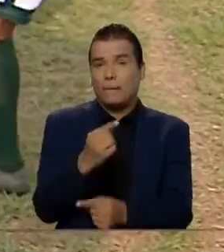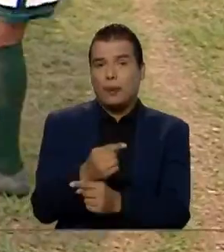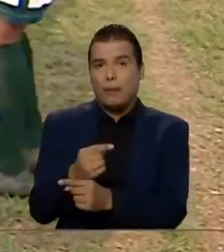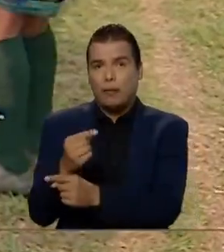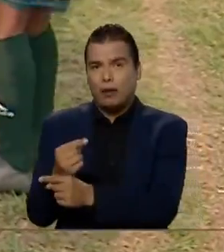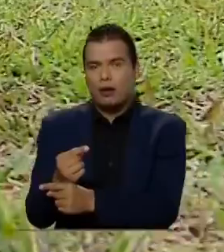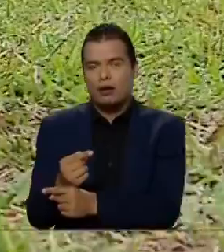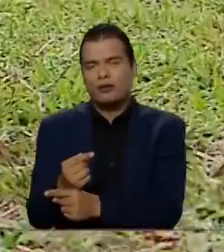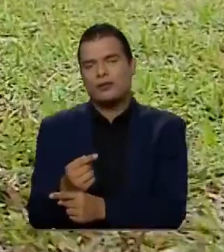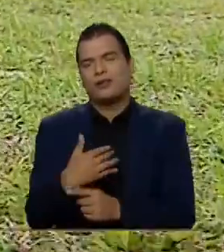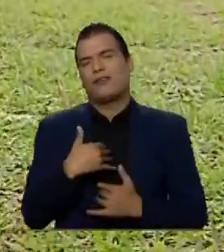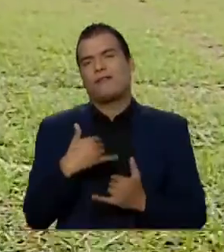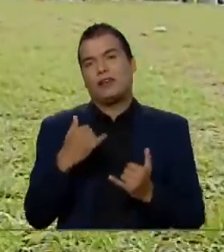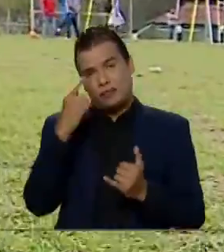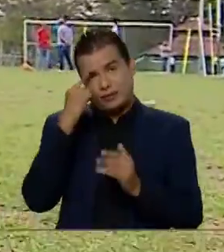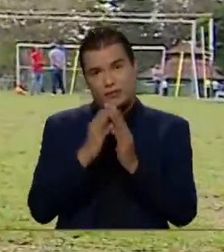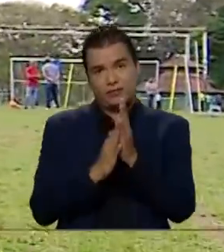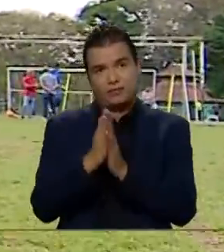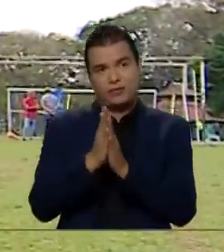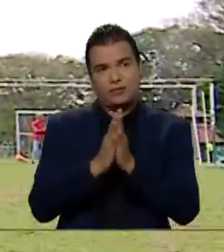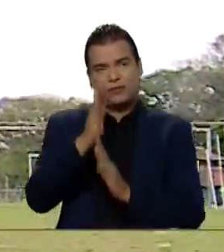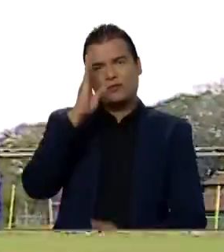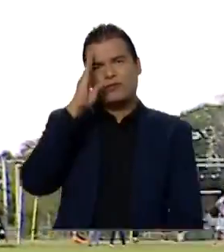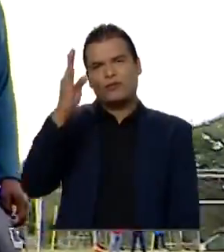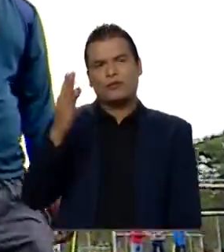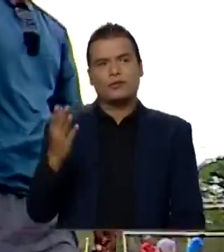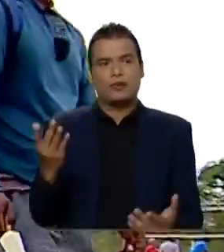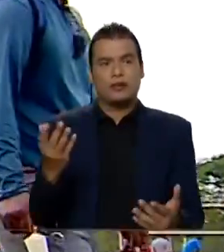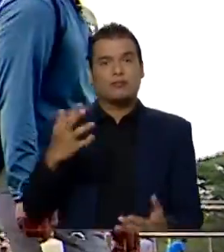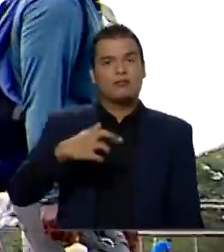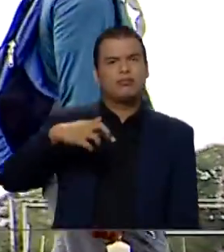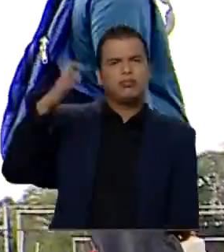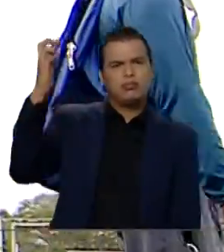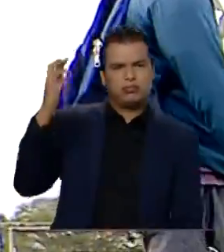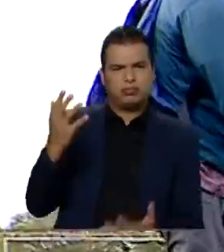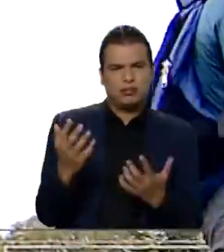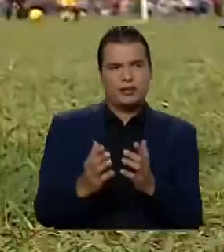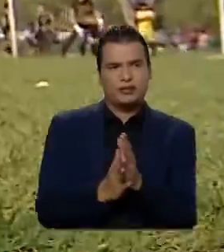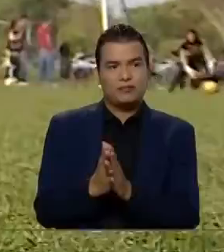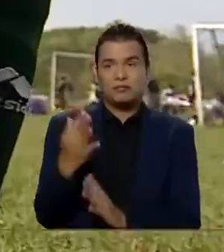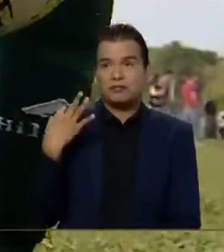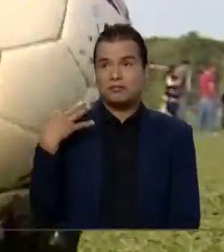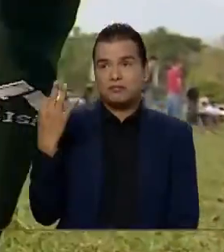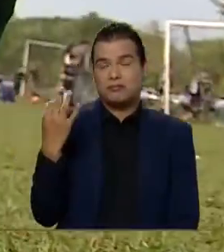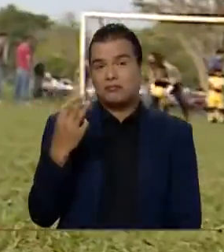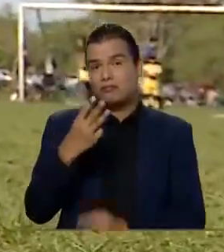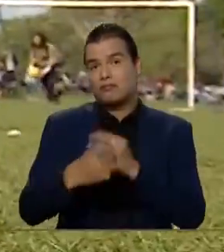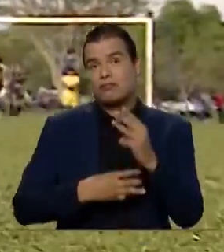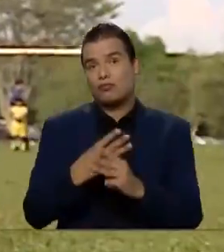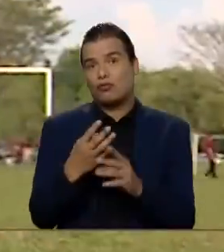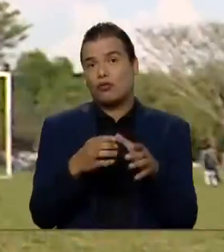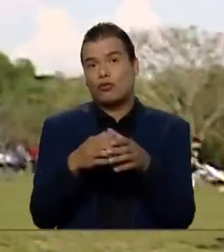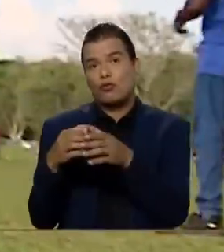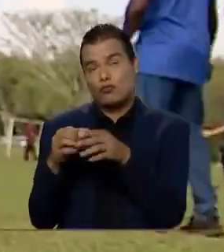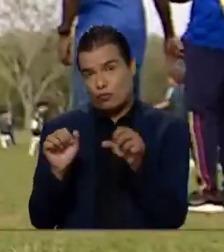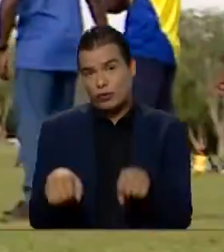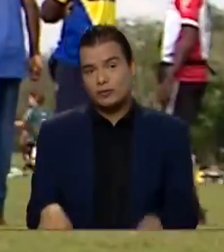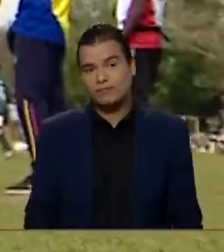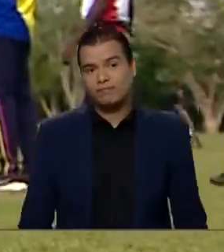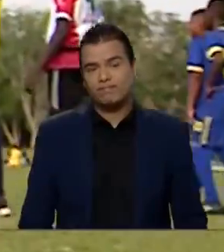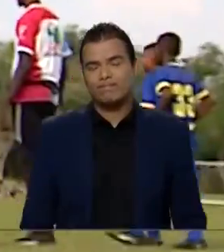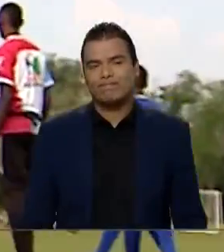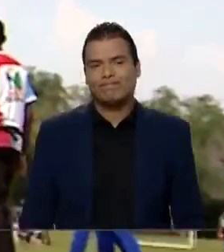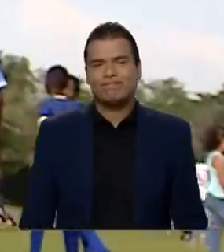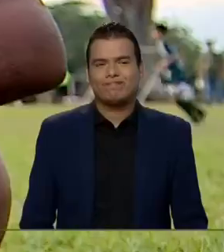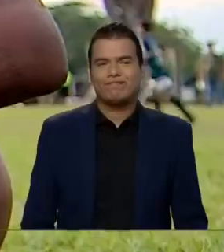felicidad absoluta. En un futuro cercano sueñan con ser futbolistas profesionales y ser fichados por grandes clubes del mundo. A